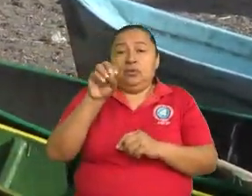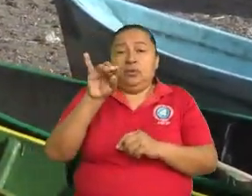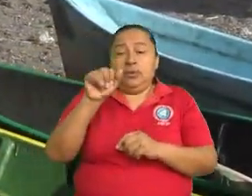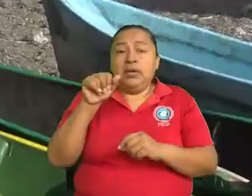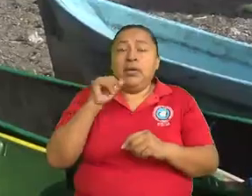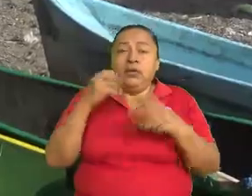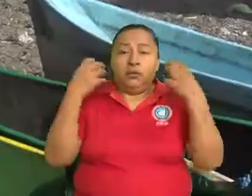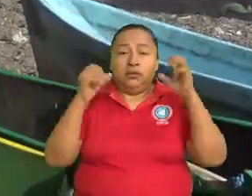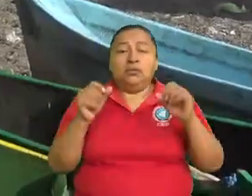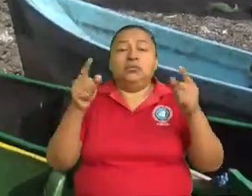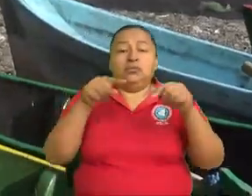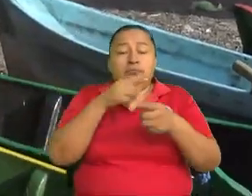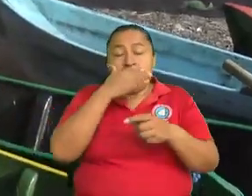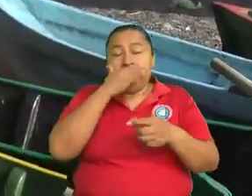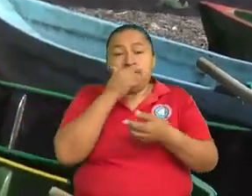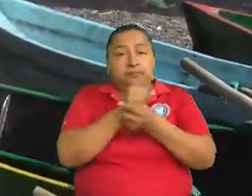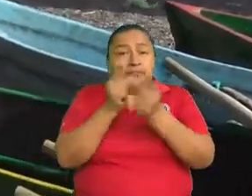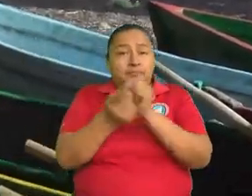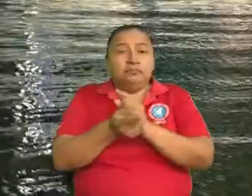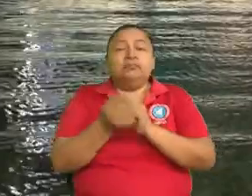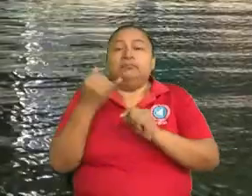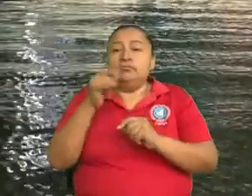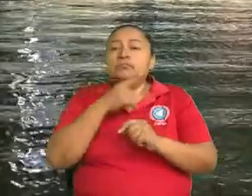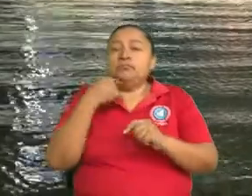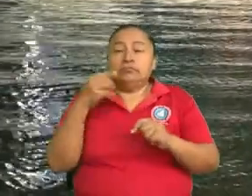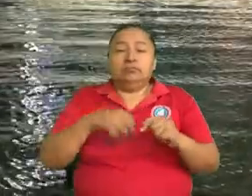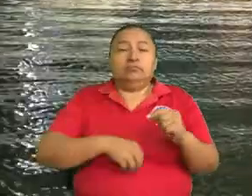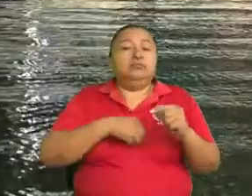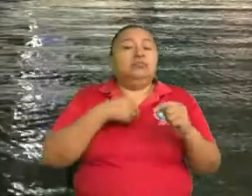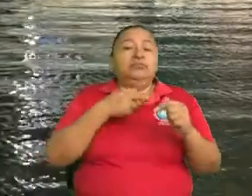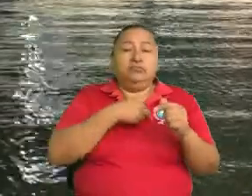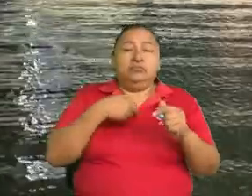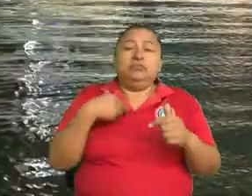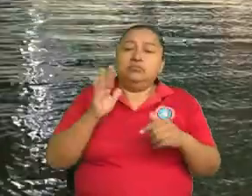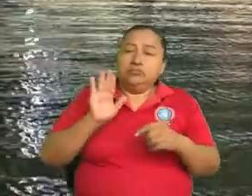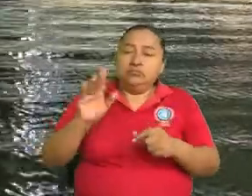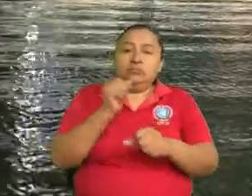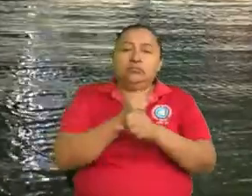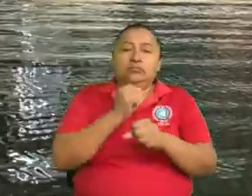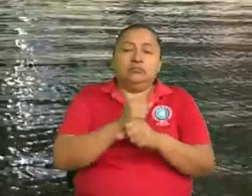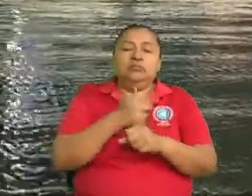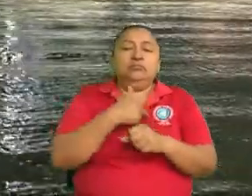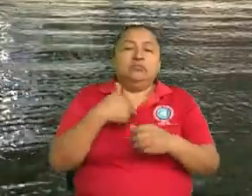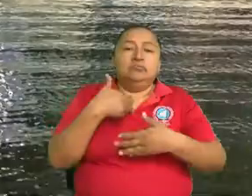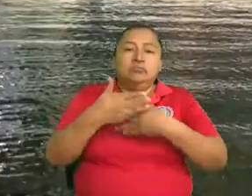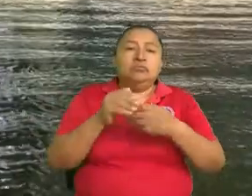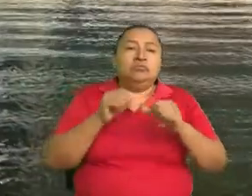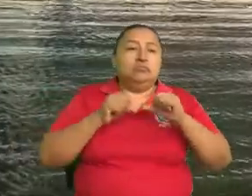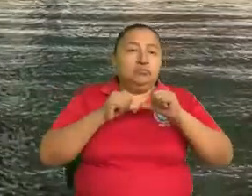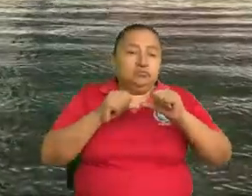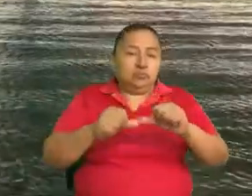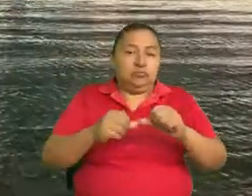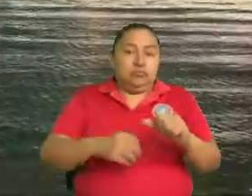de la Costa Caribe con la revolución. Entonces, efectivamente ha dado esos efectos. Entonces, estamos ahí trabajando, seguimos